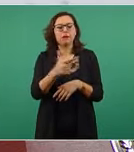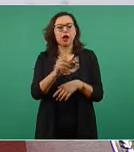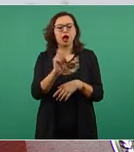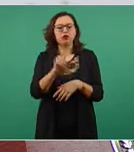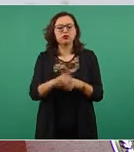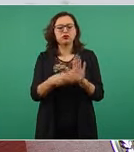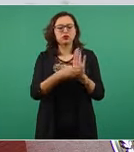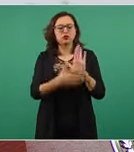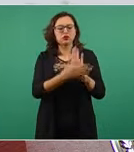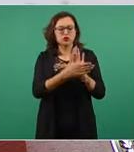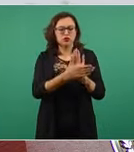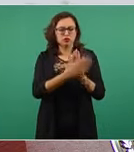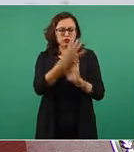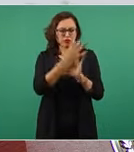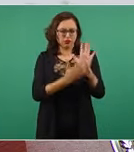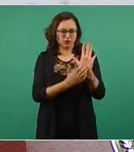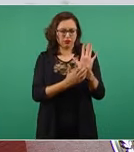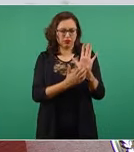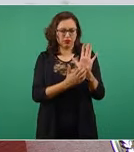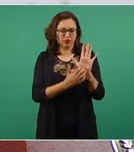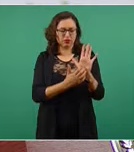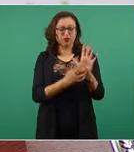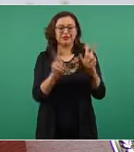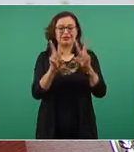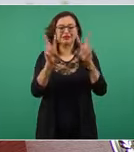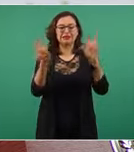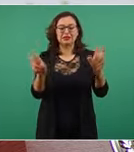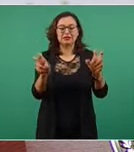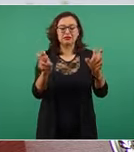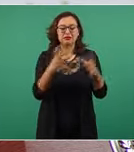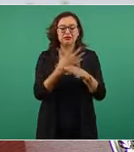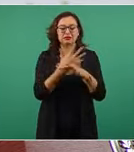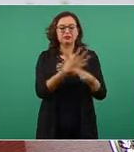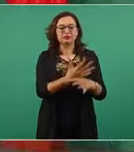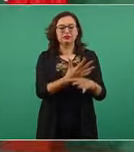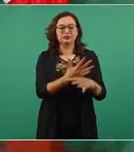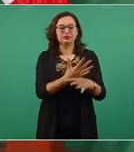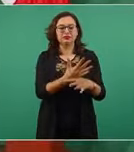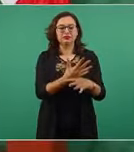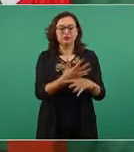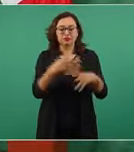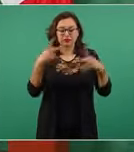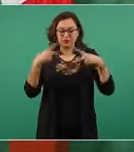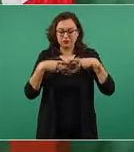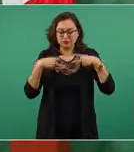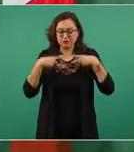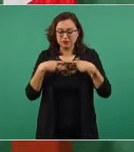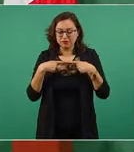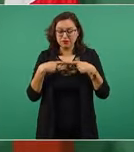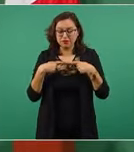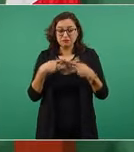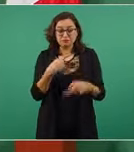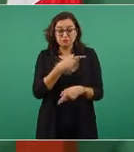importancia que tiene que el pobre que apenas tiene como